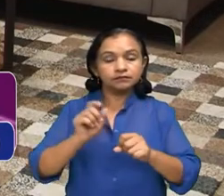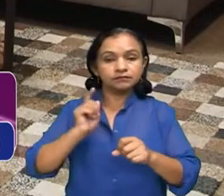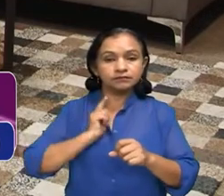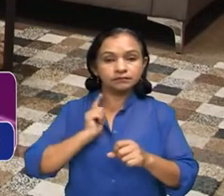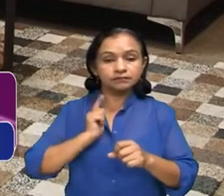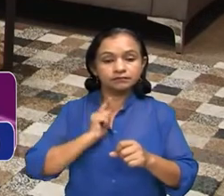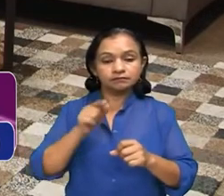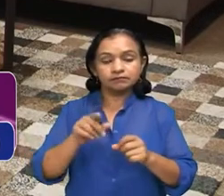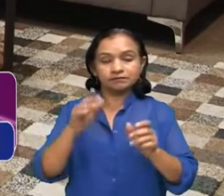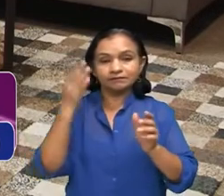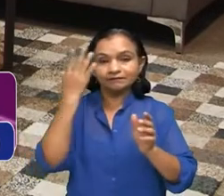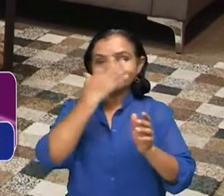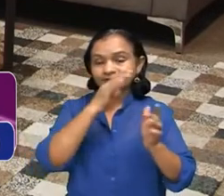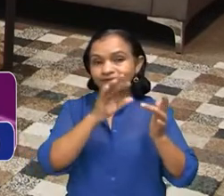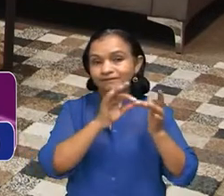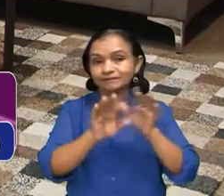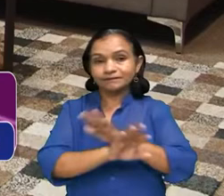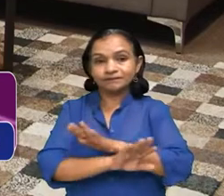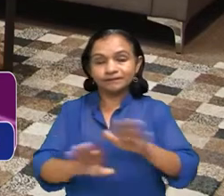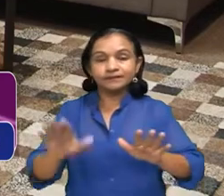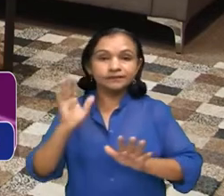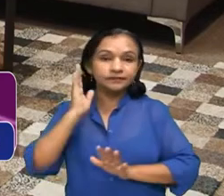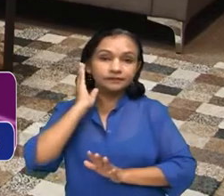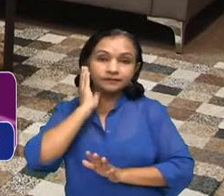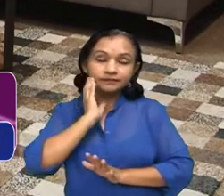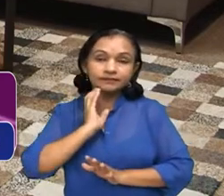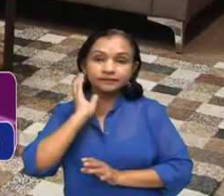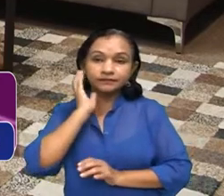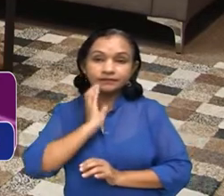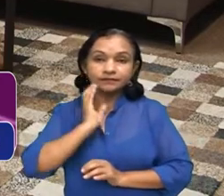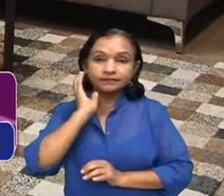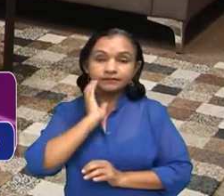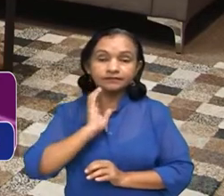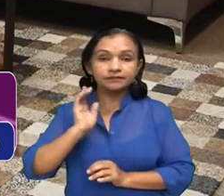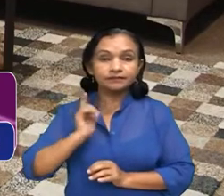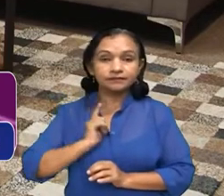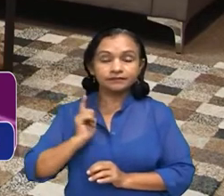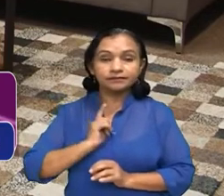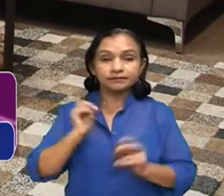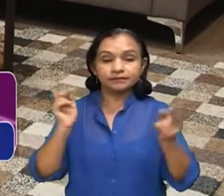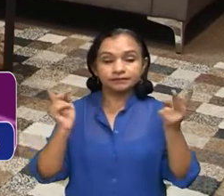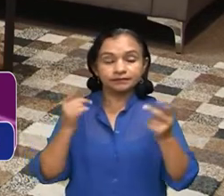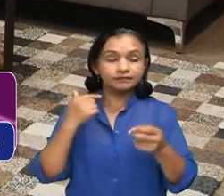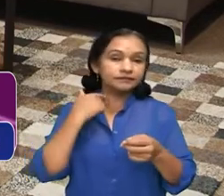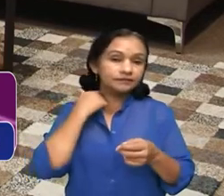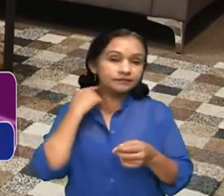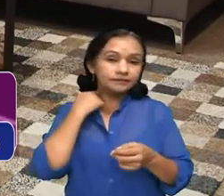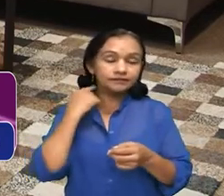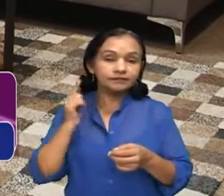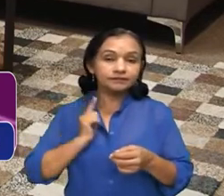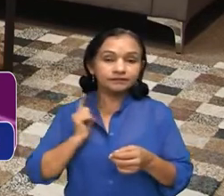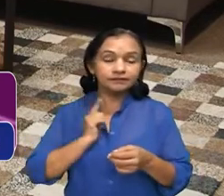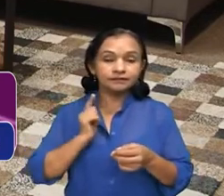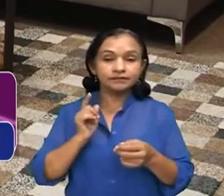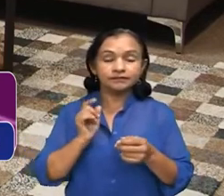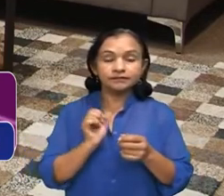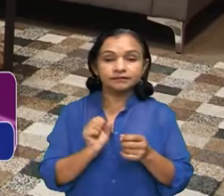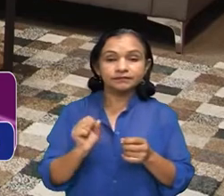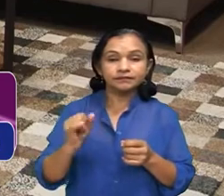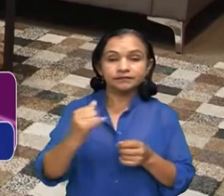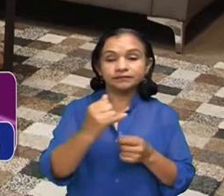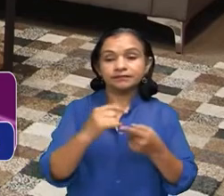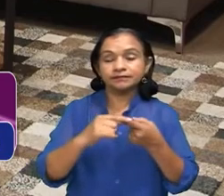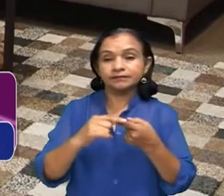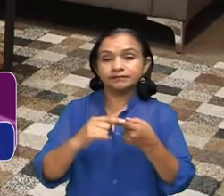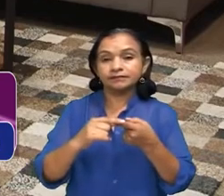pieza final. Okay. Y también la experiencia que nosotros tenemos o vivimos en San Juan de Oriente, donde